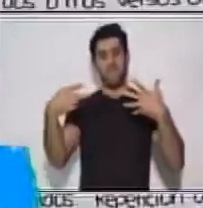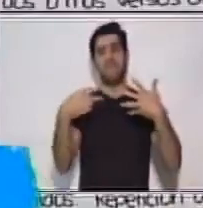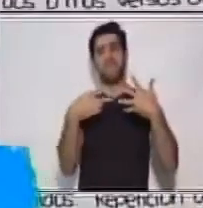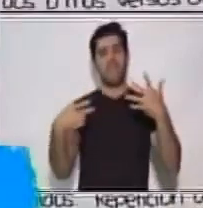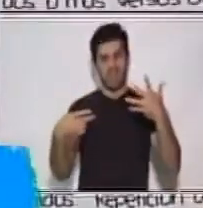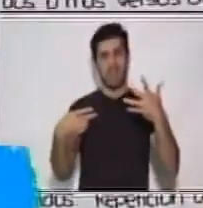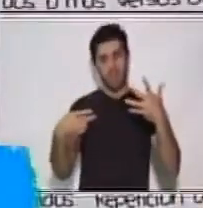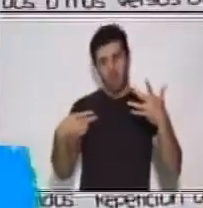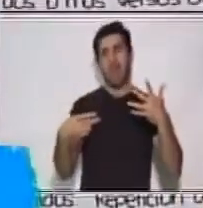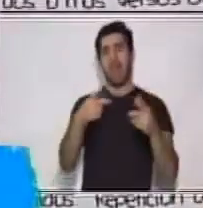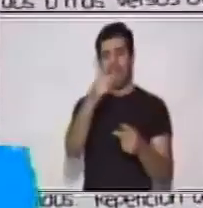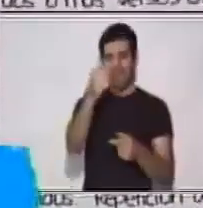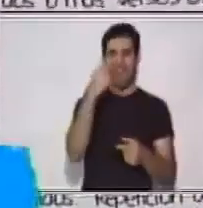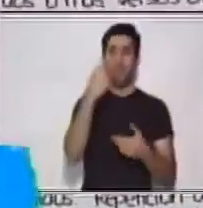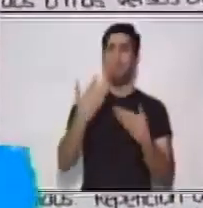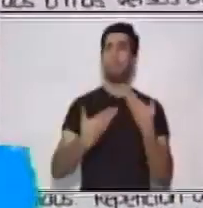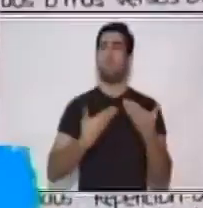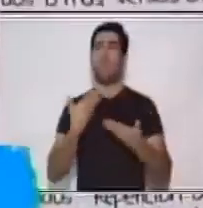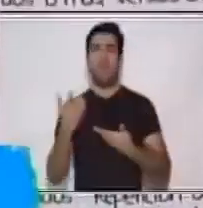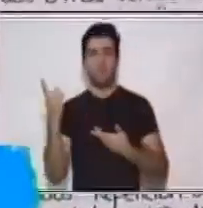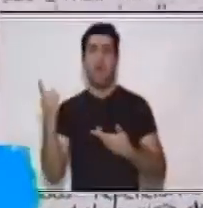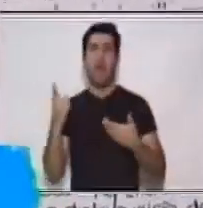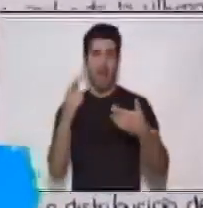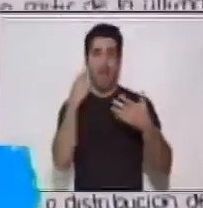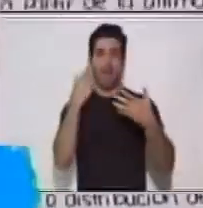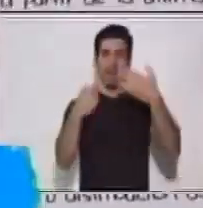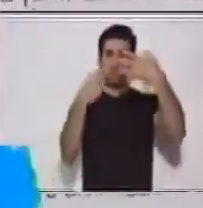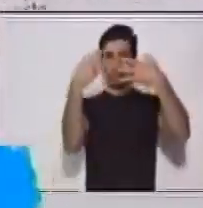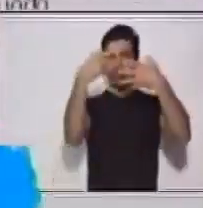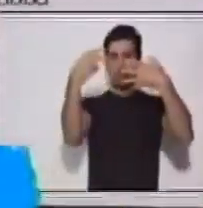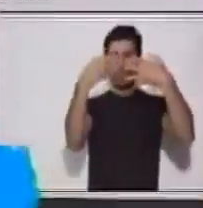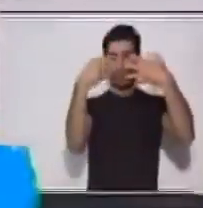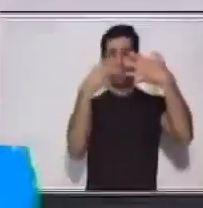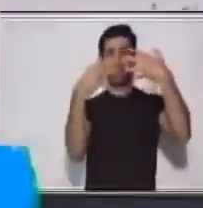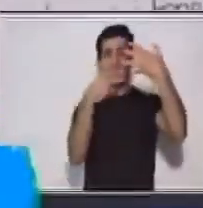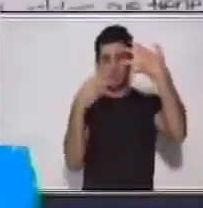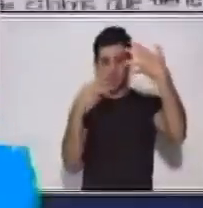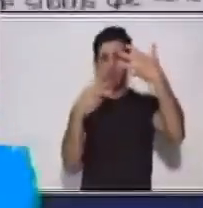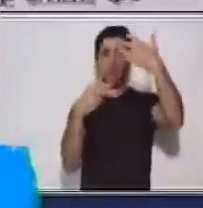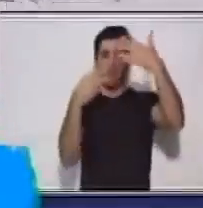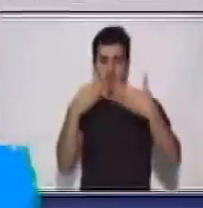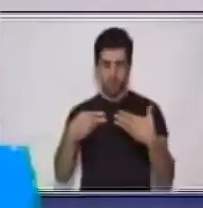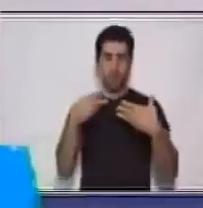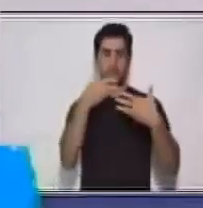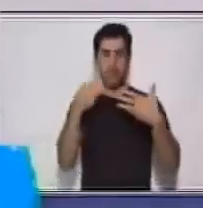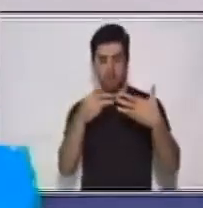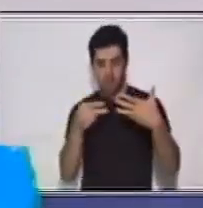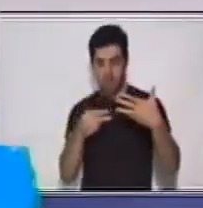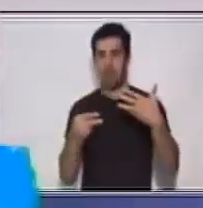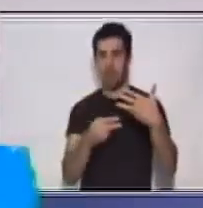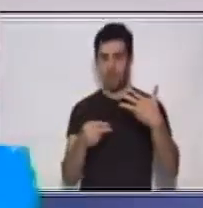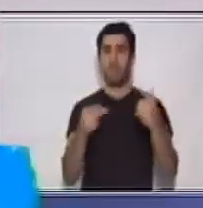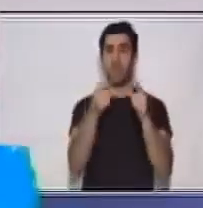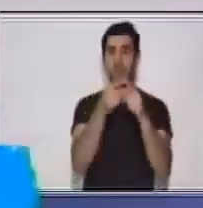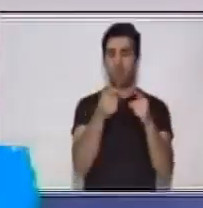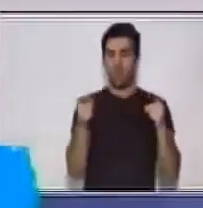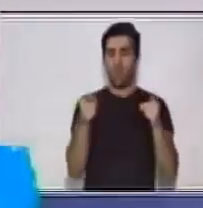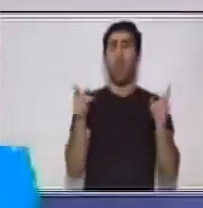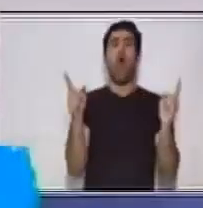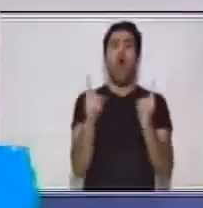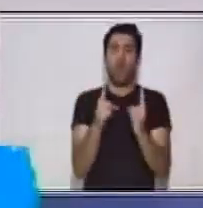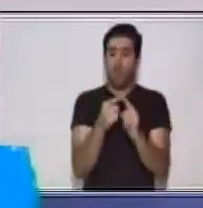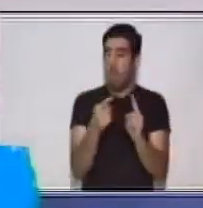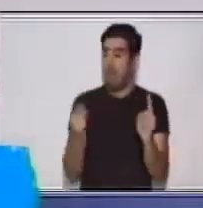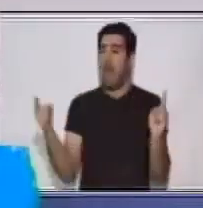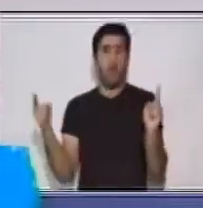El poema que te leí al inicio pues está escrito en verso y la unión de estos pues forman otro elemento que vamos a hablar más